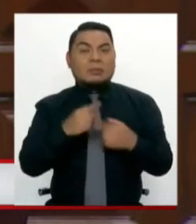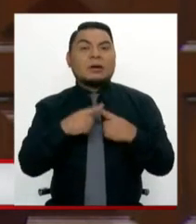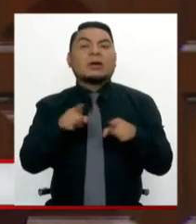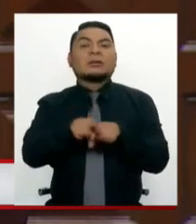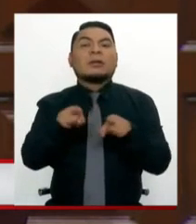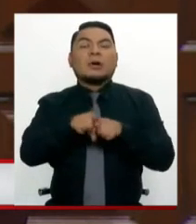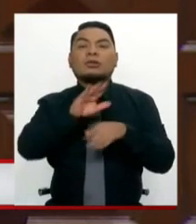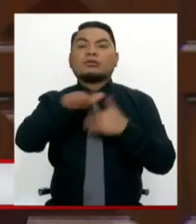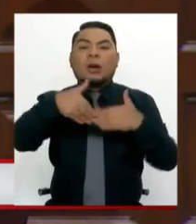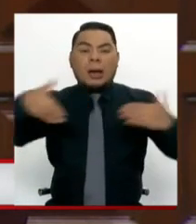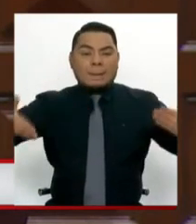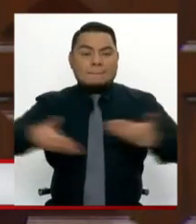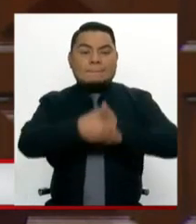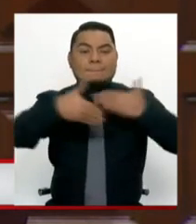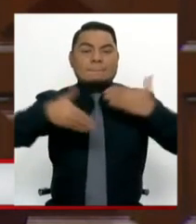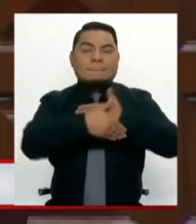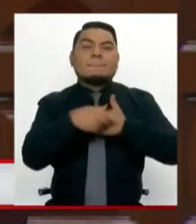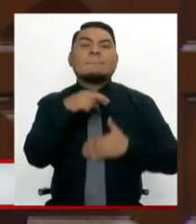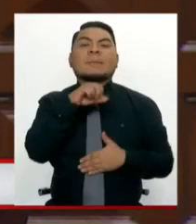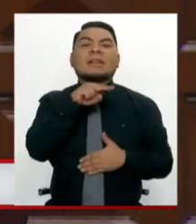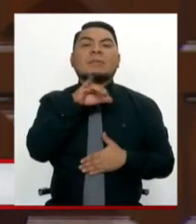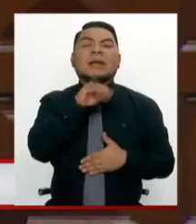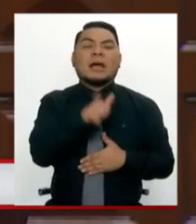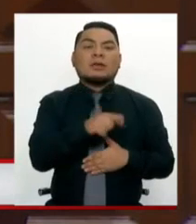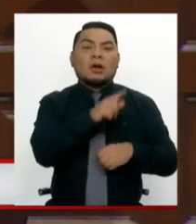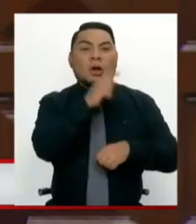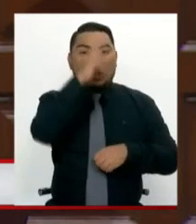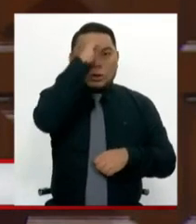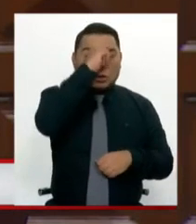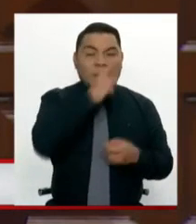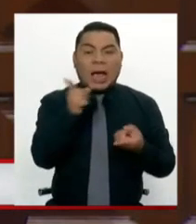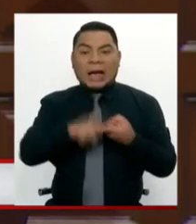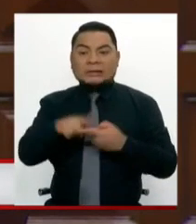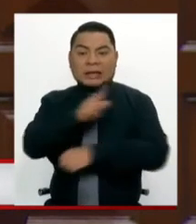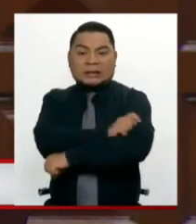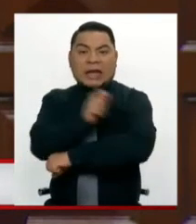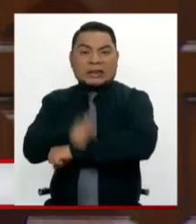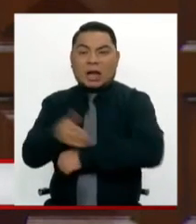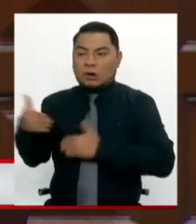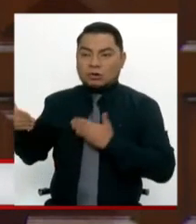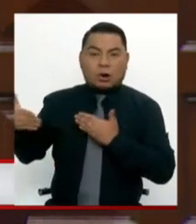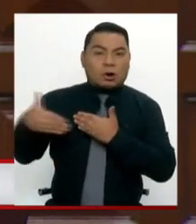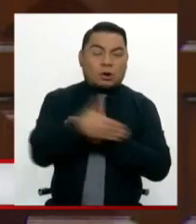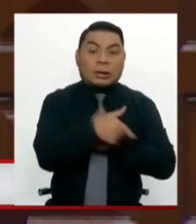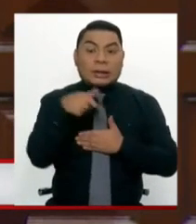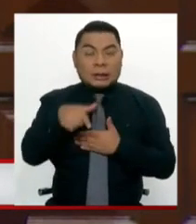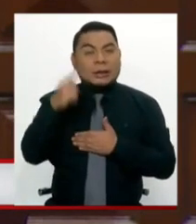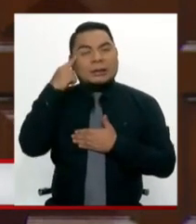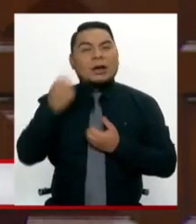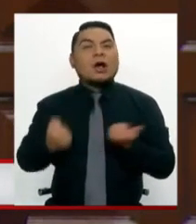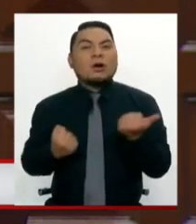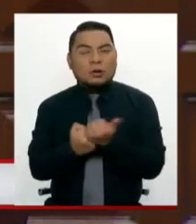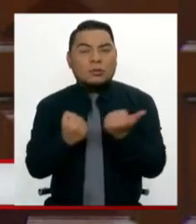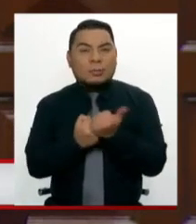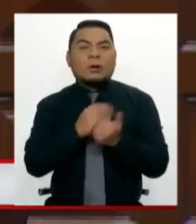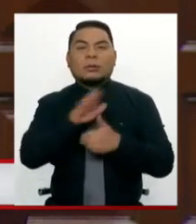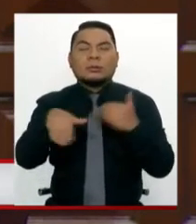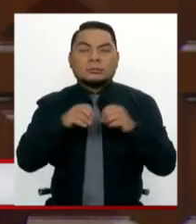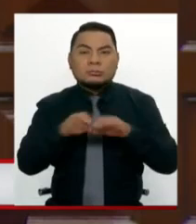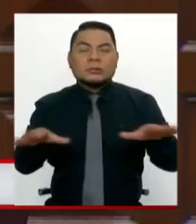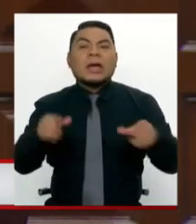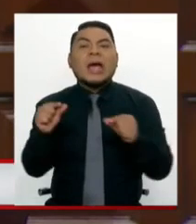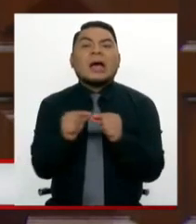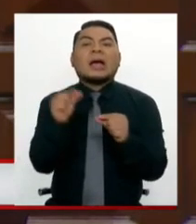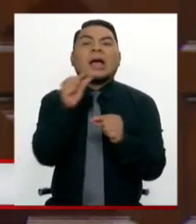la Panamericana, desde Tumbes hasta Tacna. Esta estrategia acompañará el proceso de masificación de